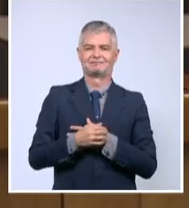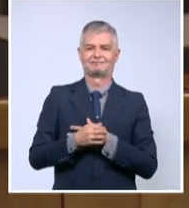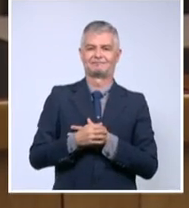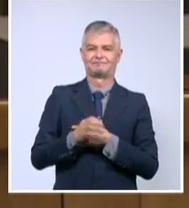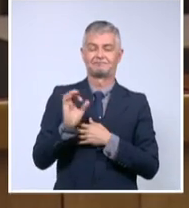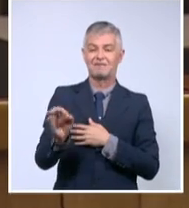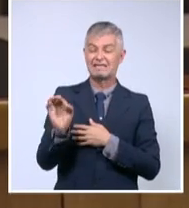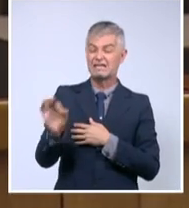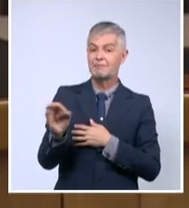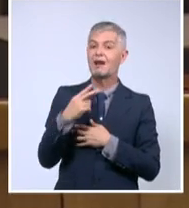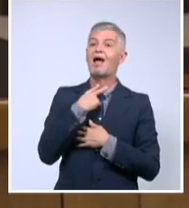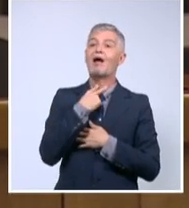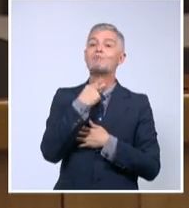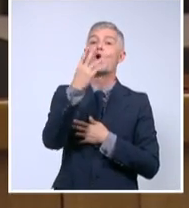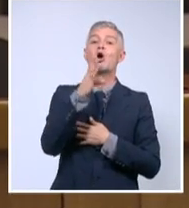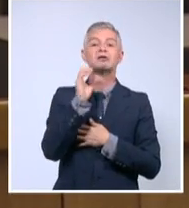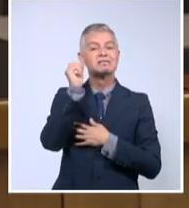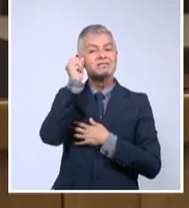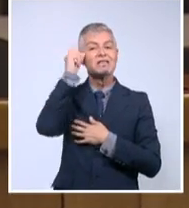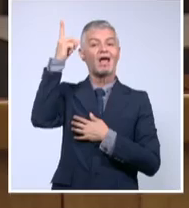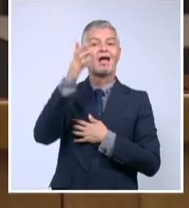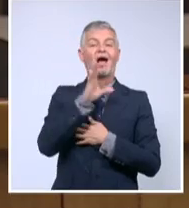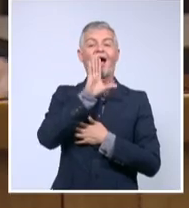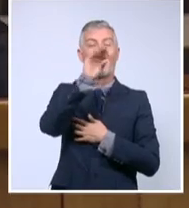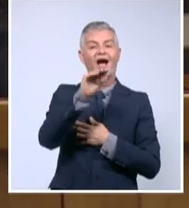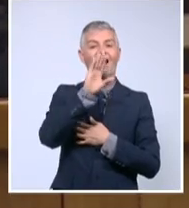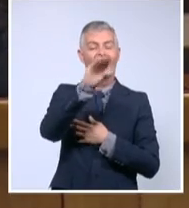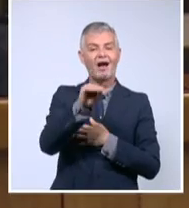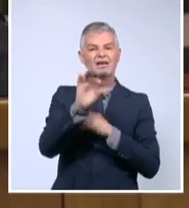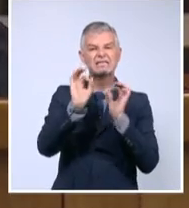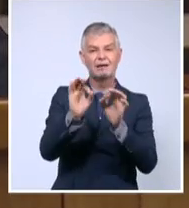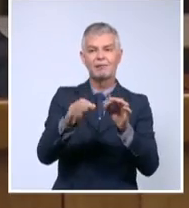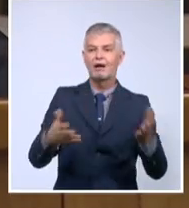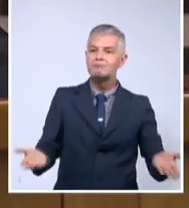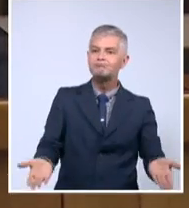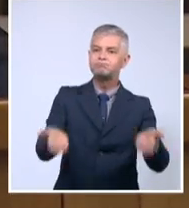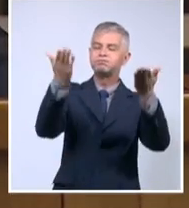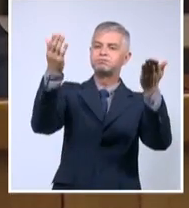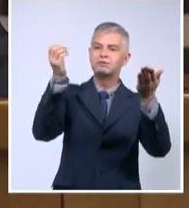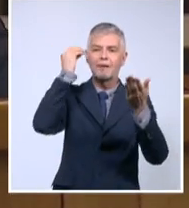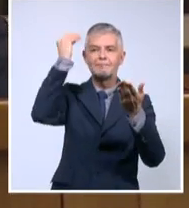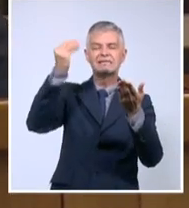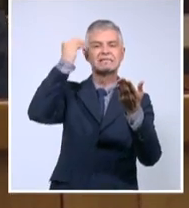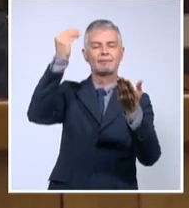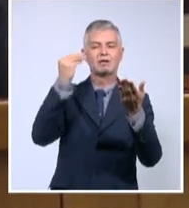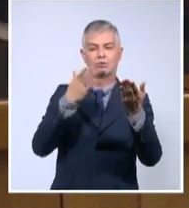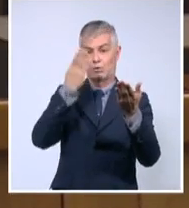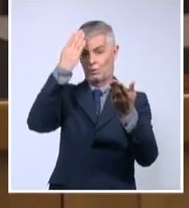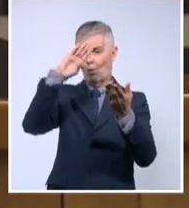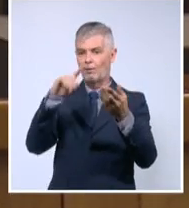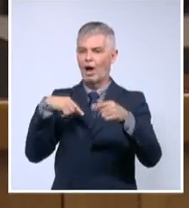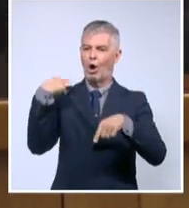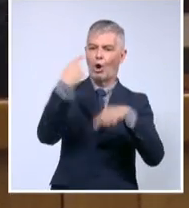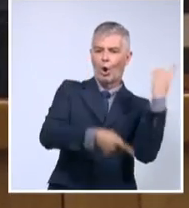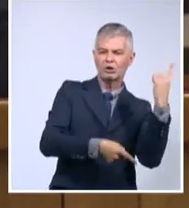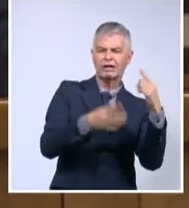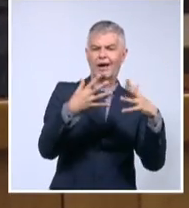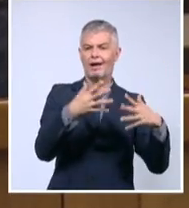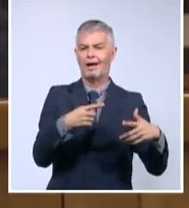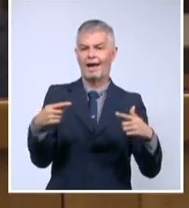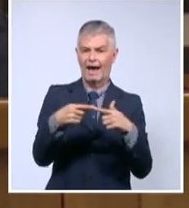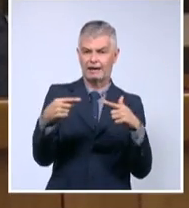voz y sus ideas el imbatible pensamiento de la nación frente a los adversarios. Su silla sigue